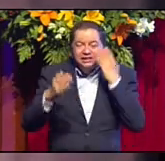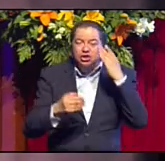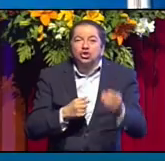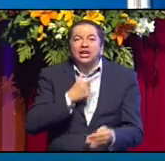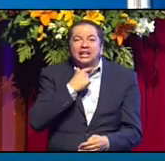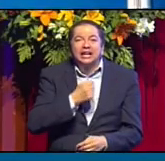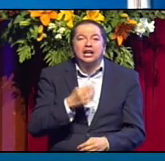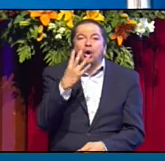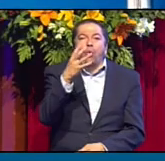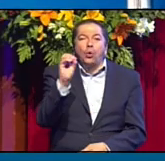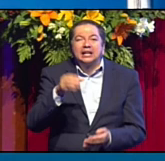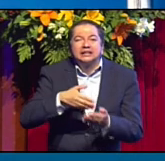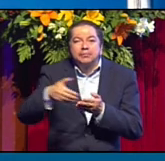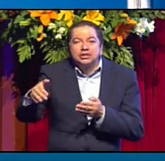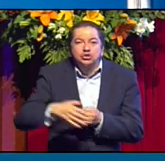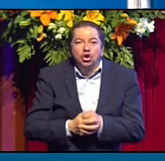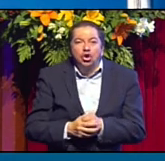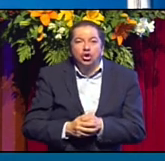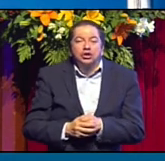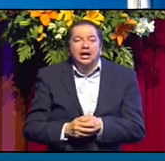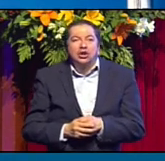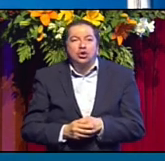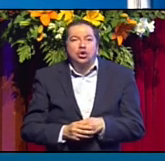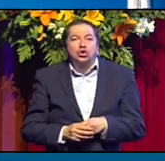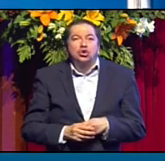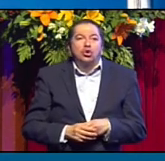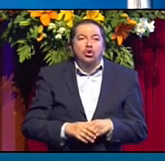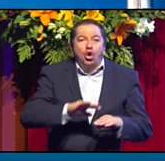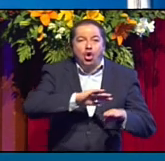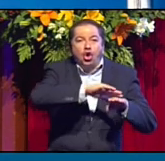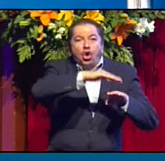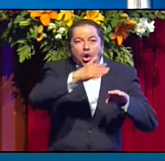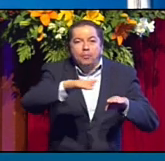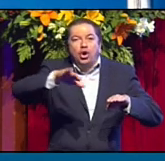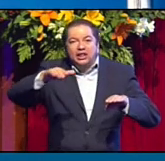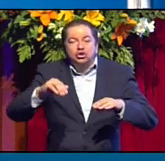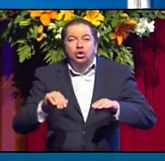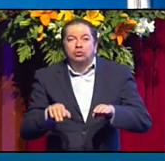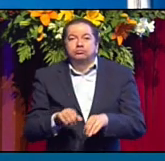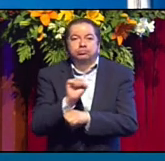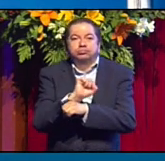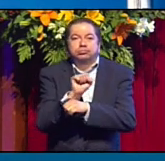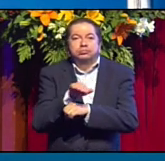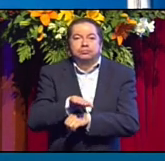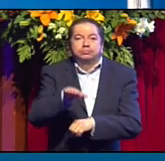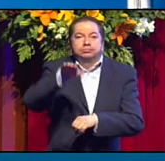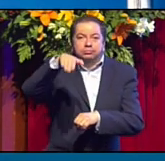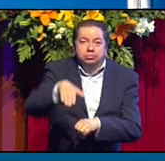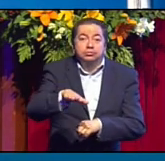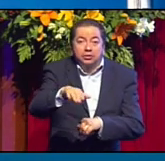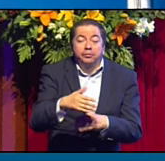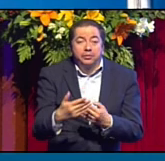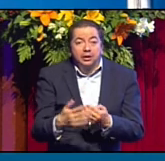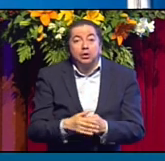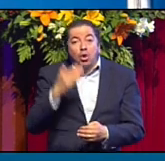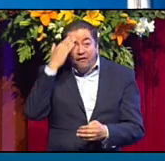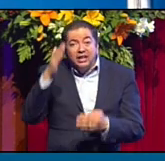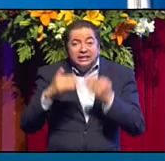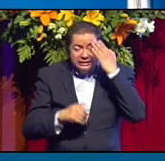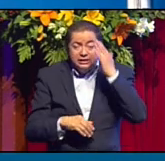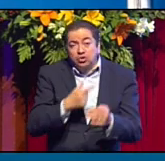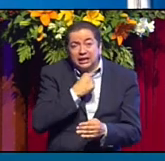40 millones, con señalización, con lomos de toro, una cantidad de cosas que hacen ver mejor el sector. Pero era lo que los vecinos lo